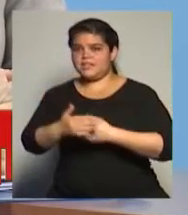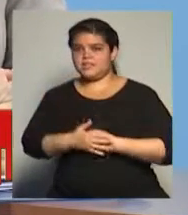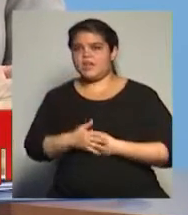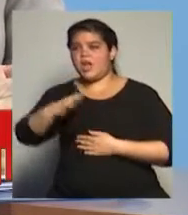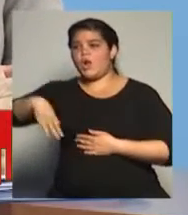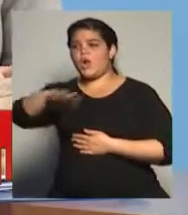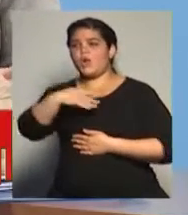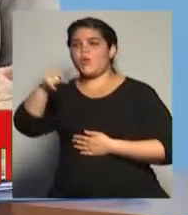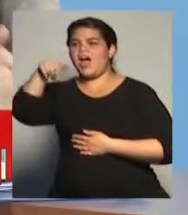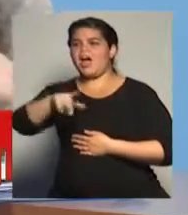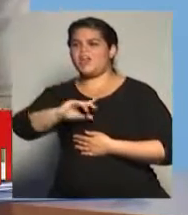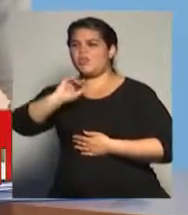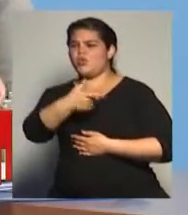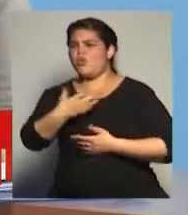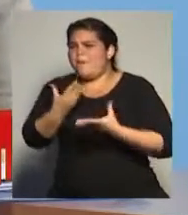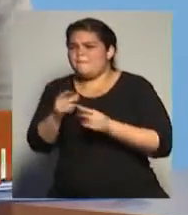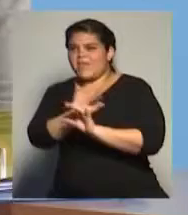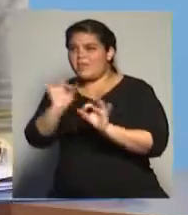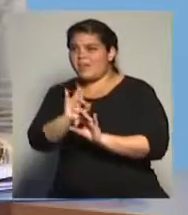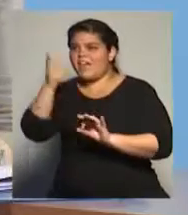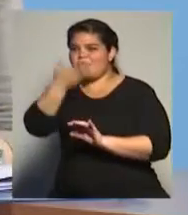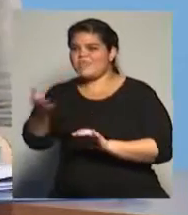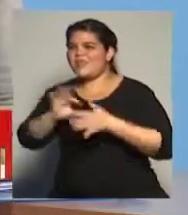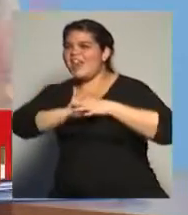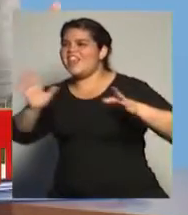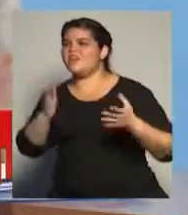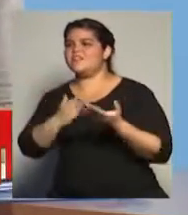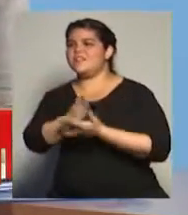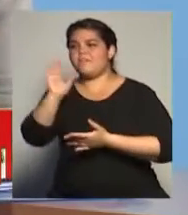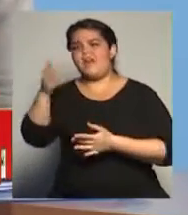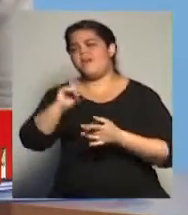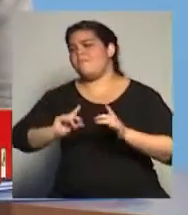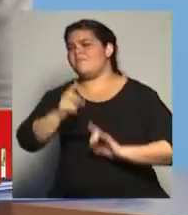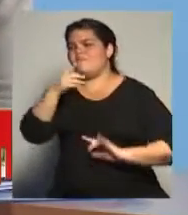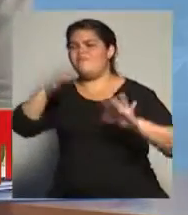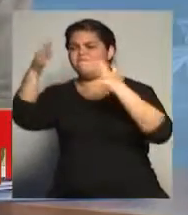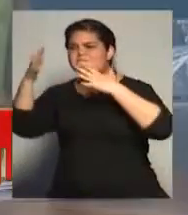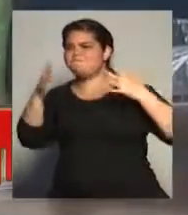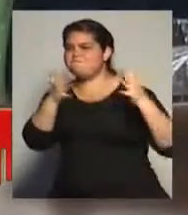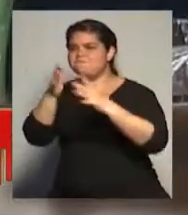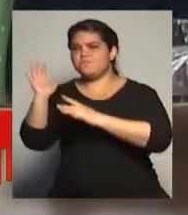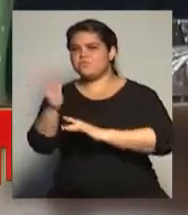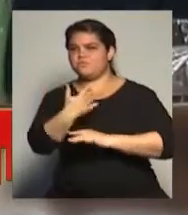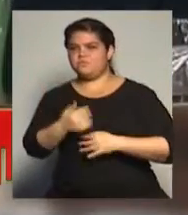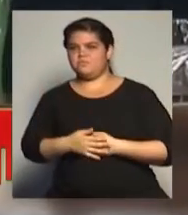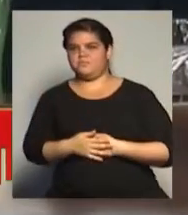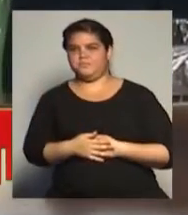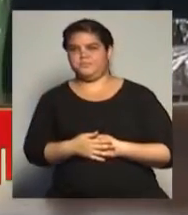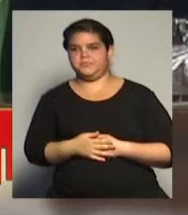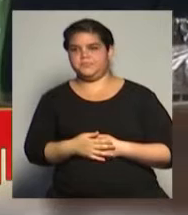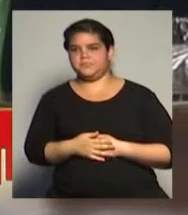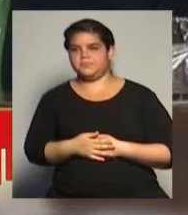de valientes y en la tierra de libres, y ahí consigue ese primer aplauso de todo el Congreso.